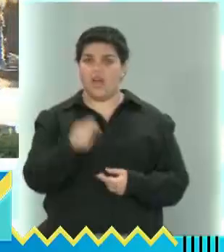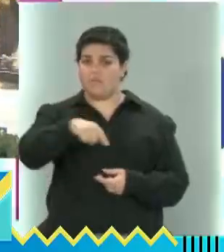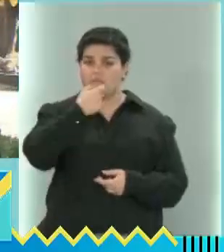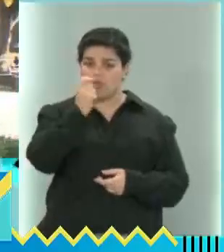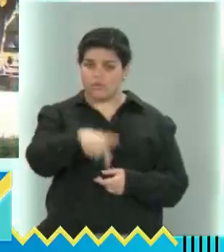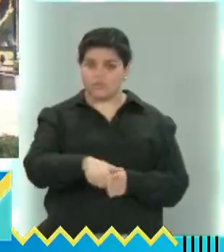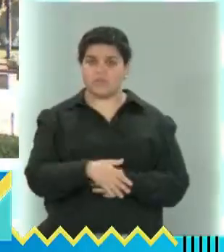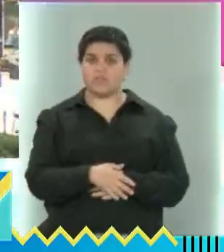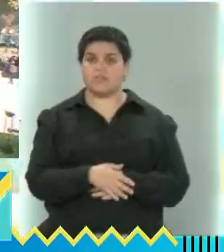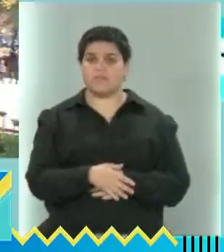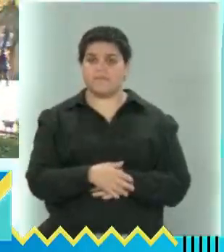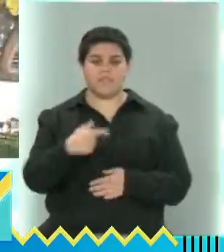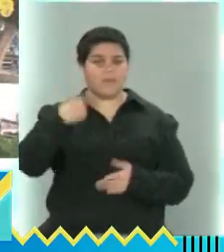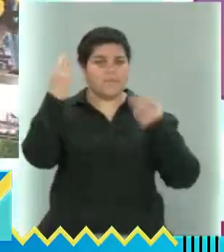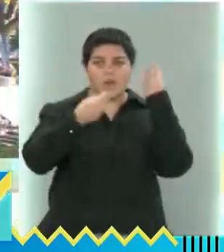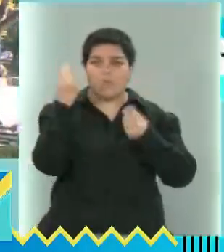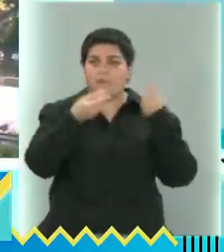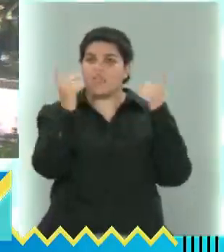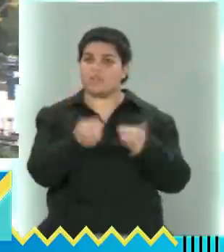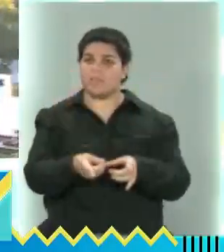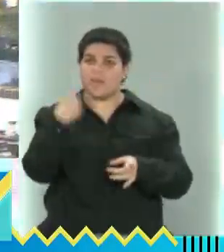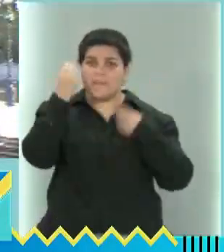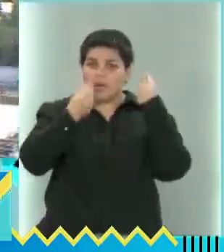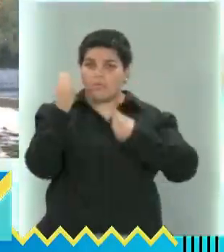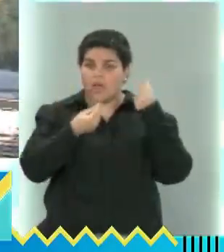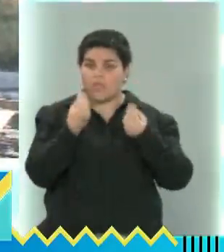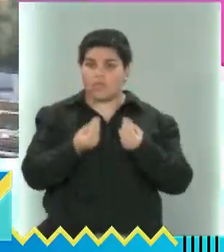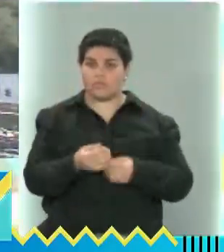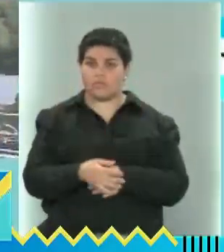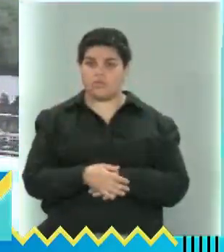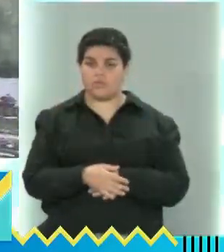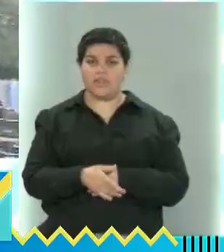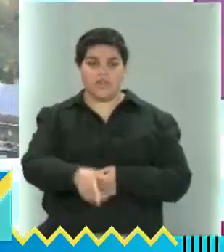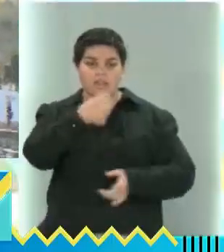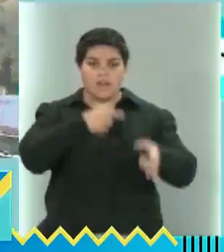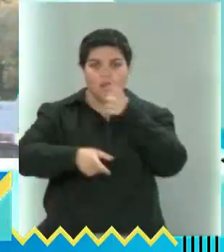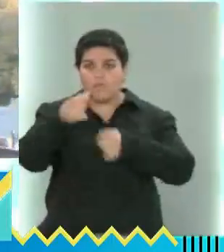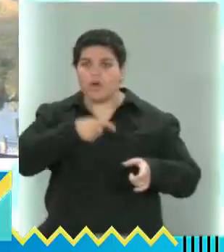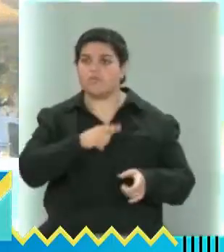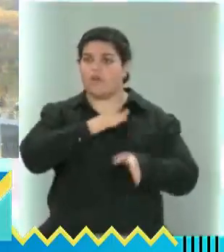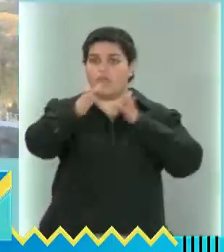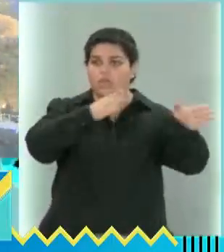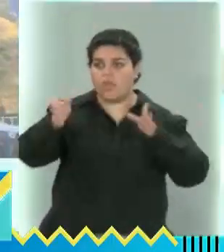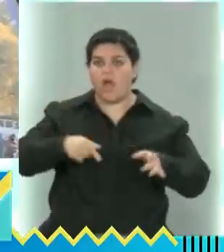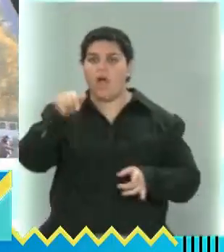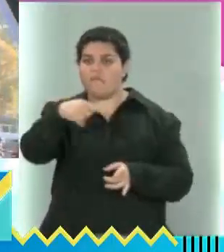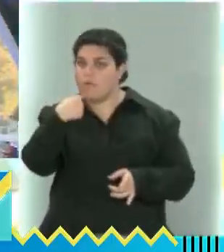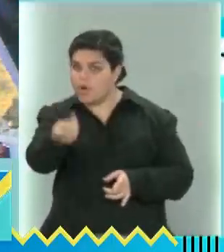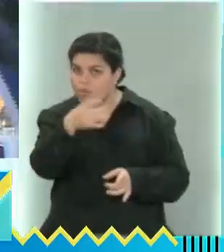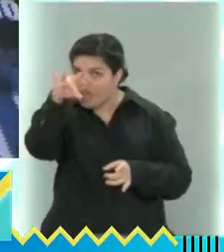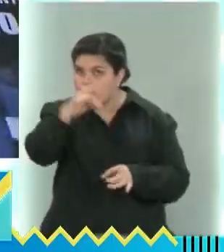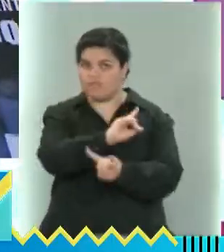Mendoza, que estamos con esta preocupación, que nosotros queremos, si bien las respuestas también hemos ido a otros lados a buscar respuestas, no solamente te lo estoy preguntando a